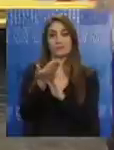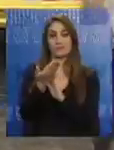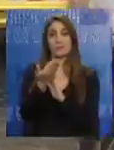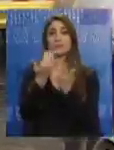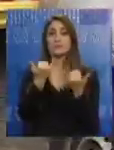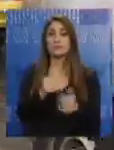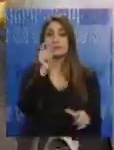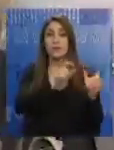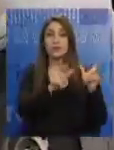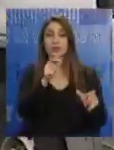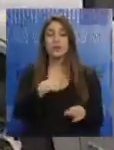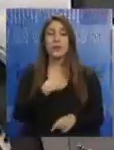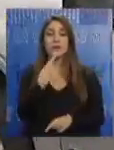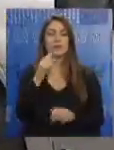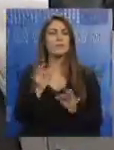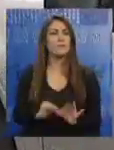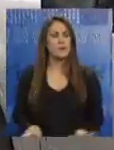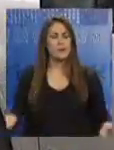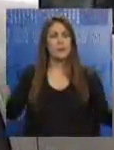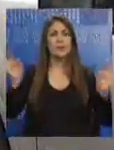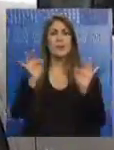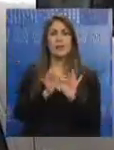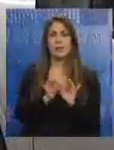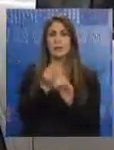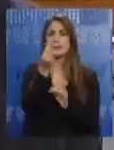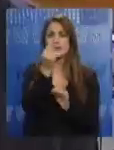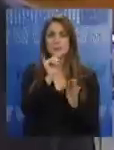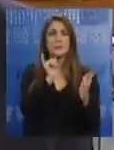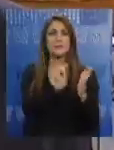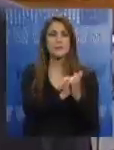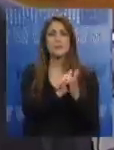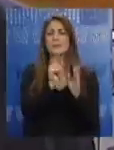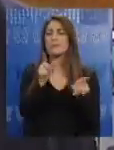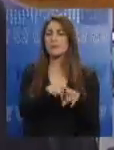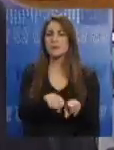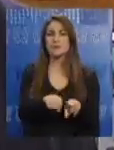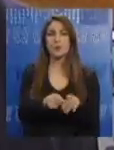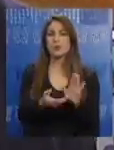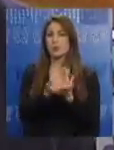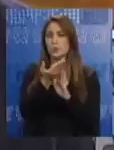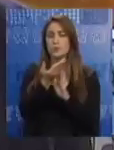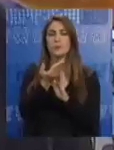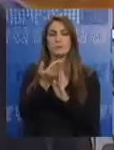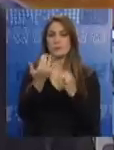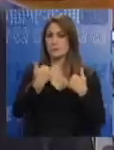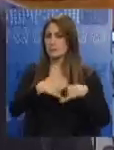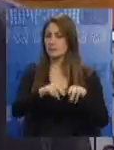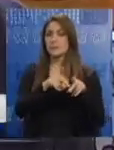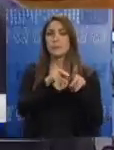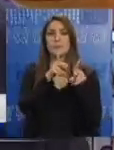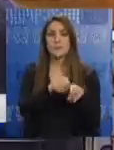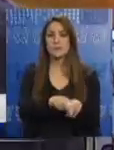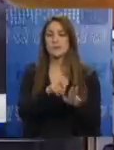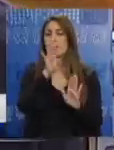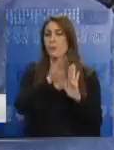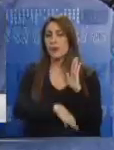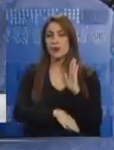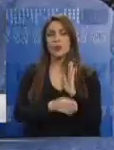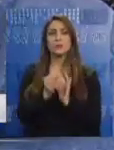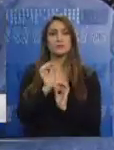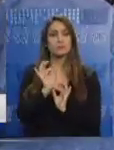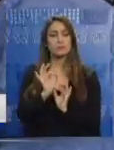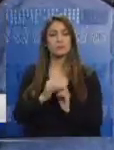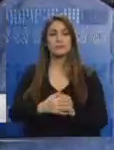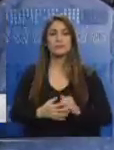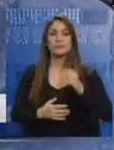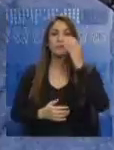y consumidores comentan la importancia de que se mantengan los precios. Sube nada todavía, se mantiene todavía precios bajos, cómodos. Es